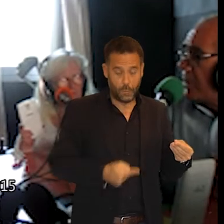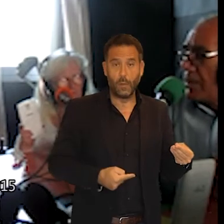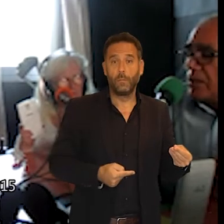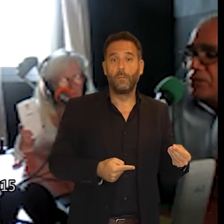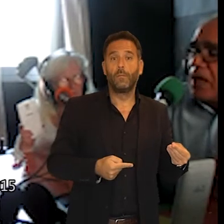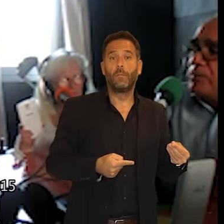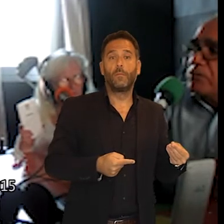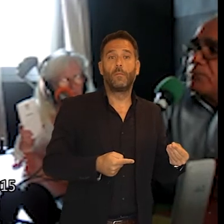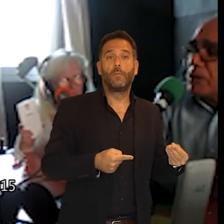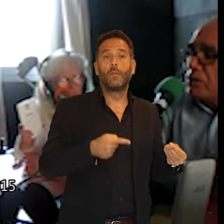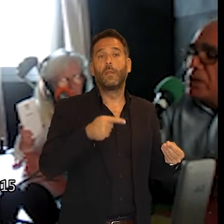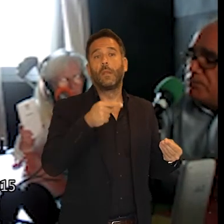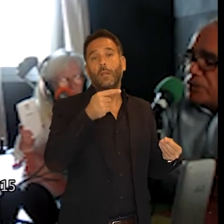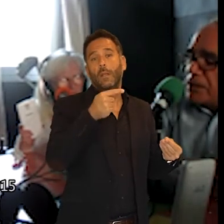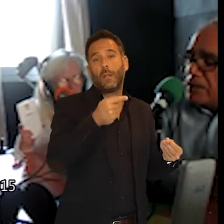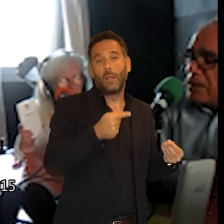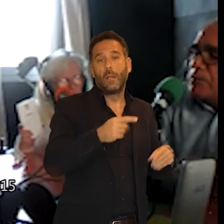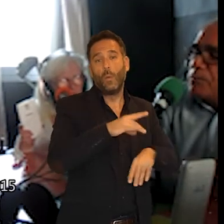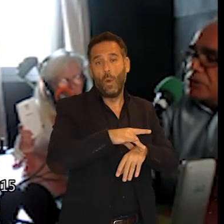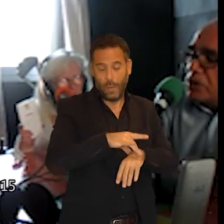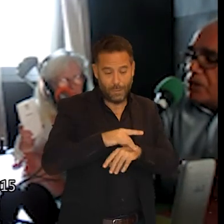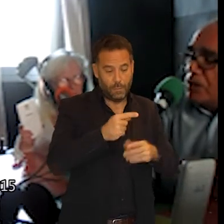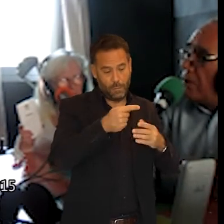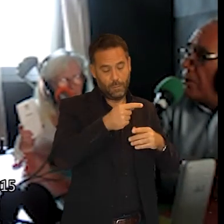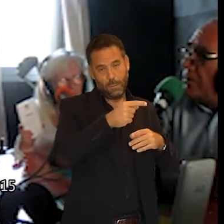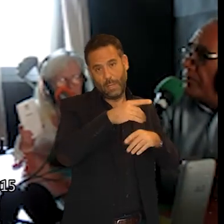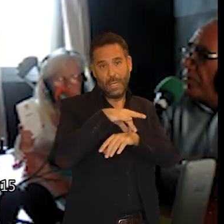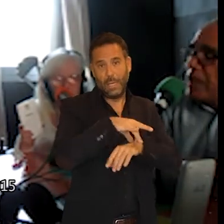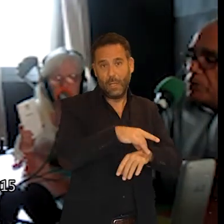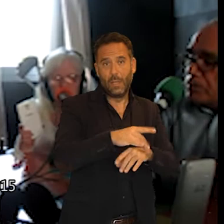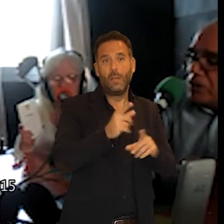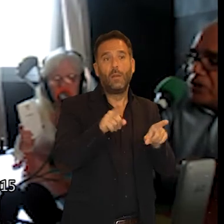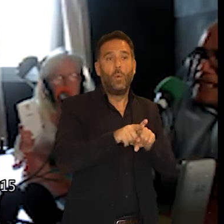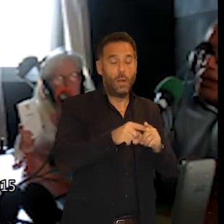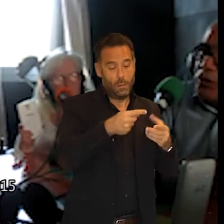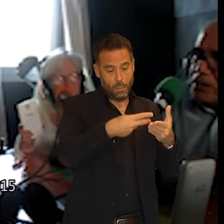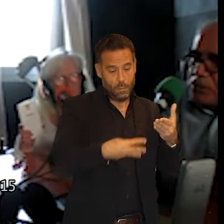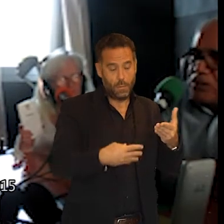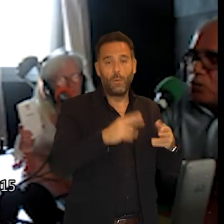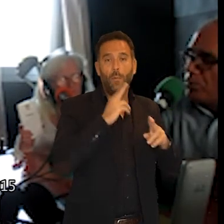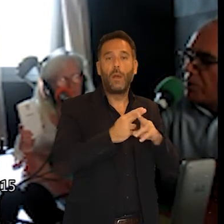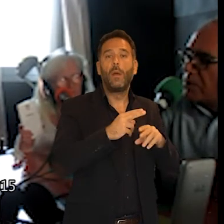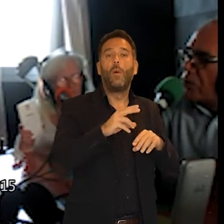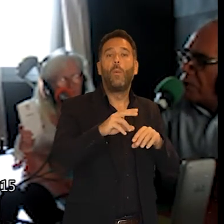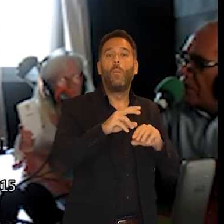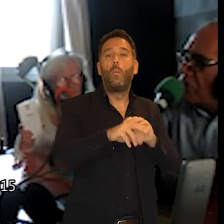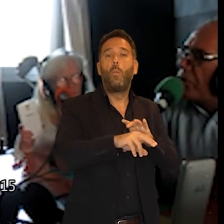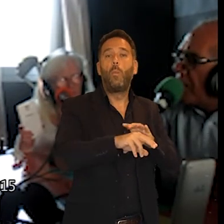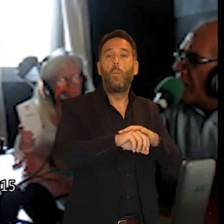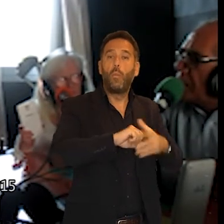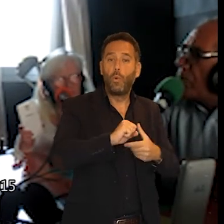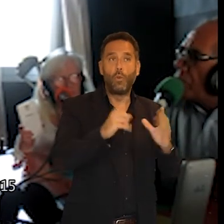la palma, lo que es la garra y el puño, ¿no? Entonces el puño es el